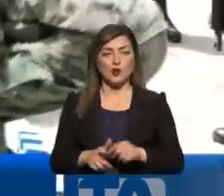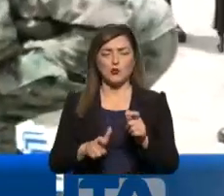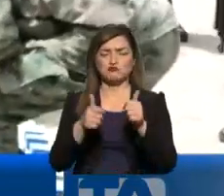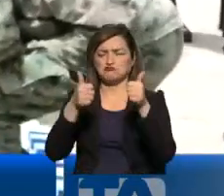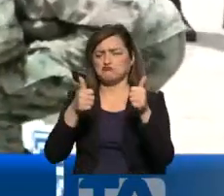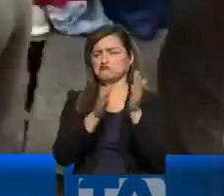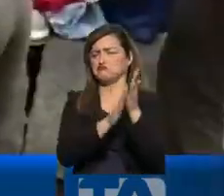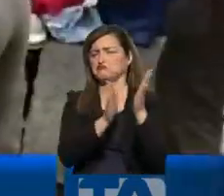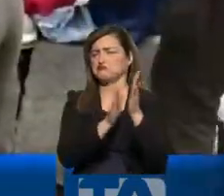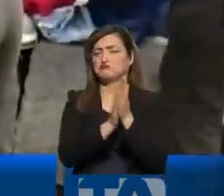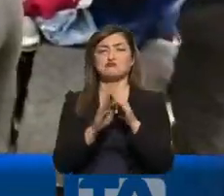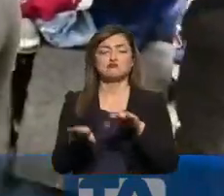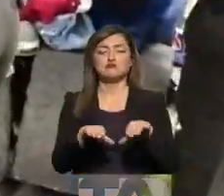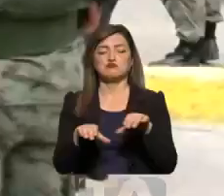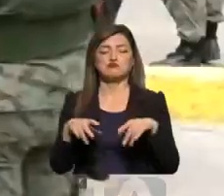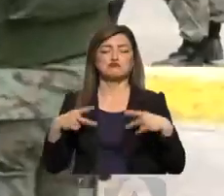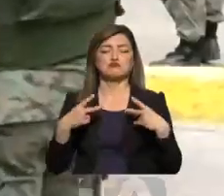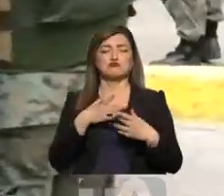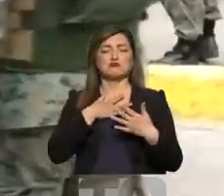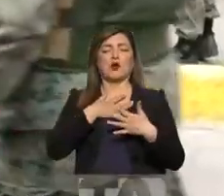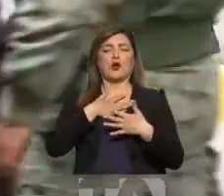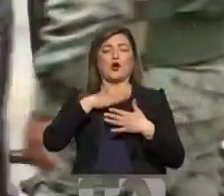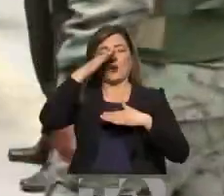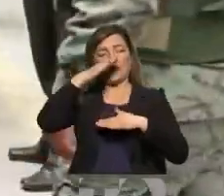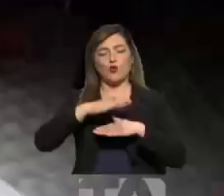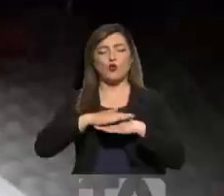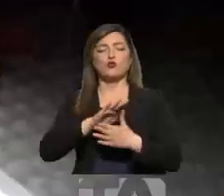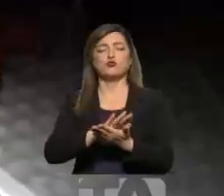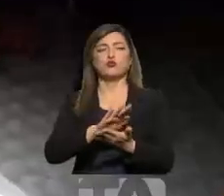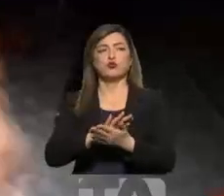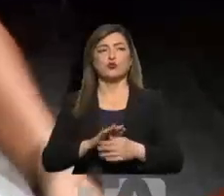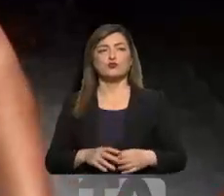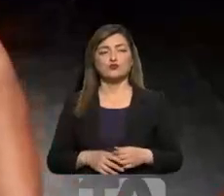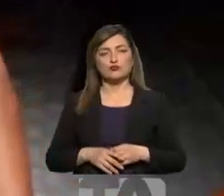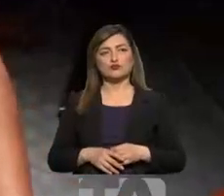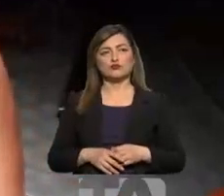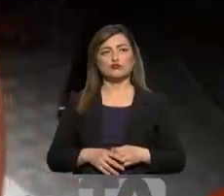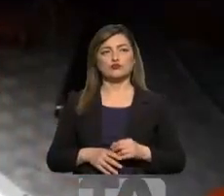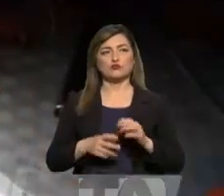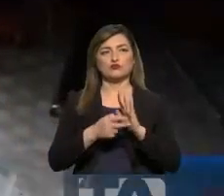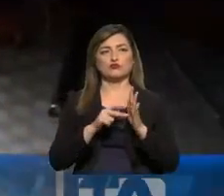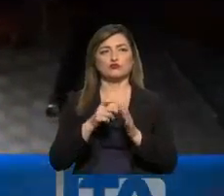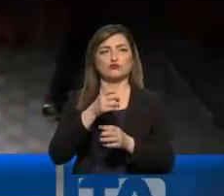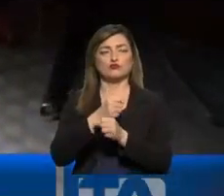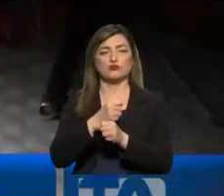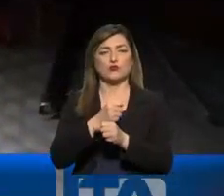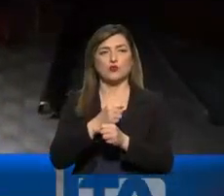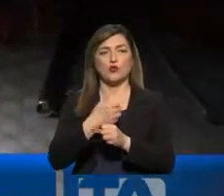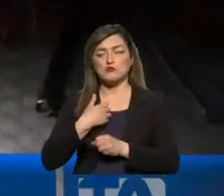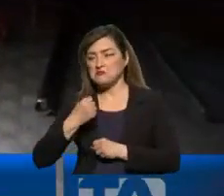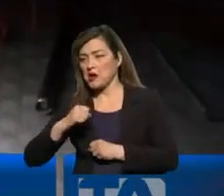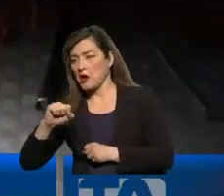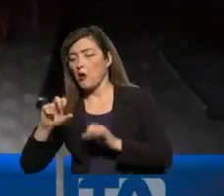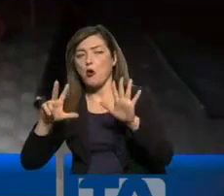acciones para realizar sus actividades cotidianas con mayor tranquilidad. Sí, esto es más seguro. ¿Esto es más seguro que? Por eso viajo